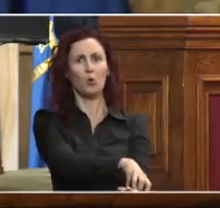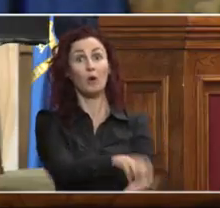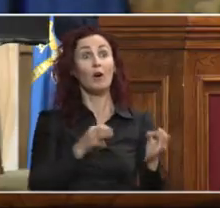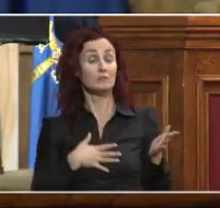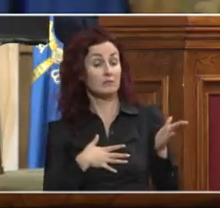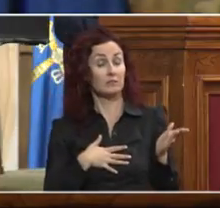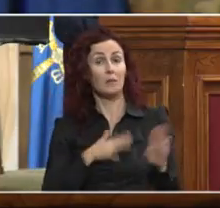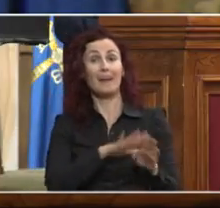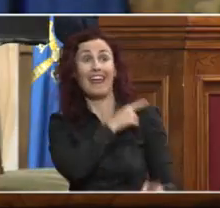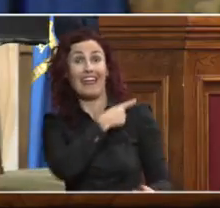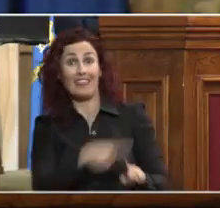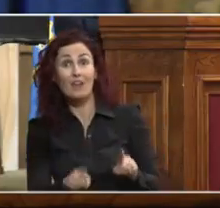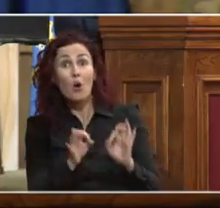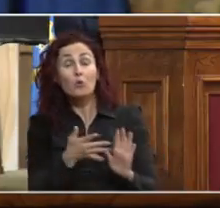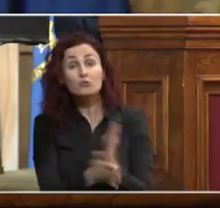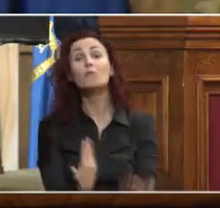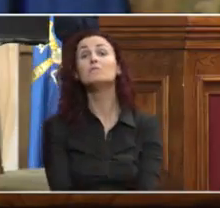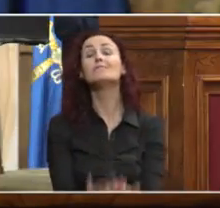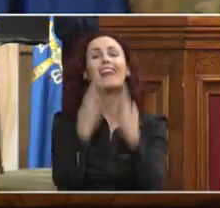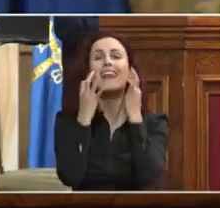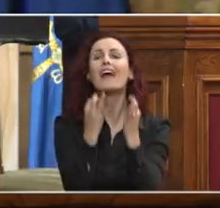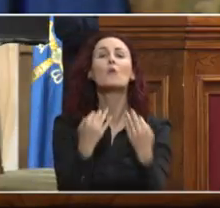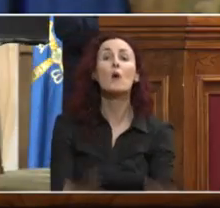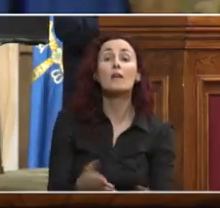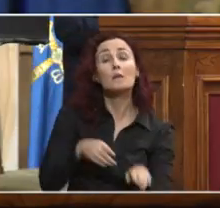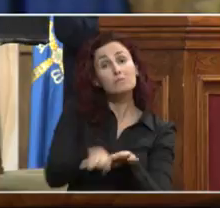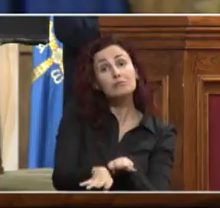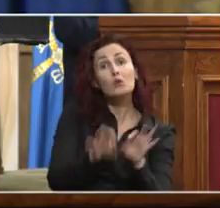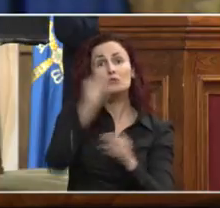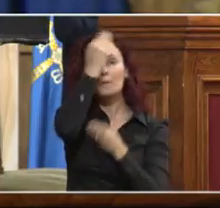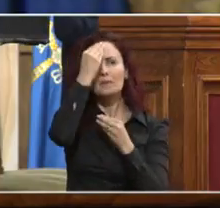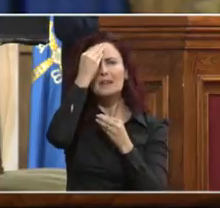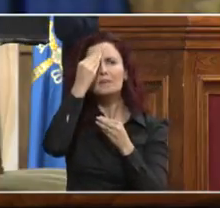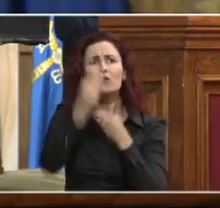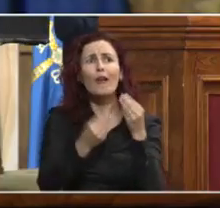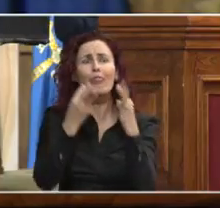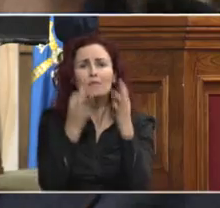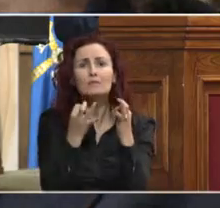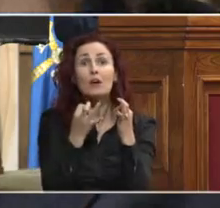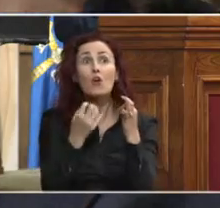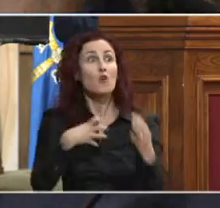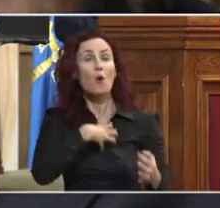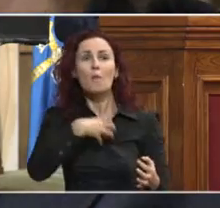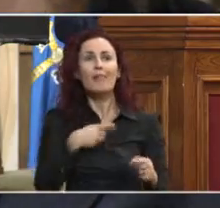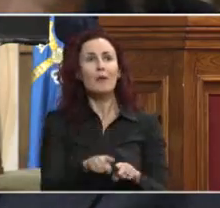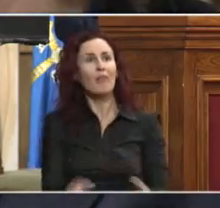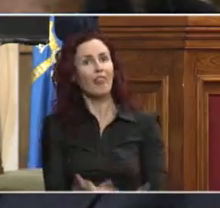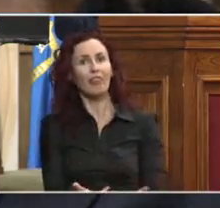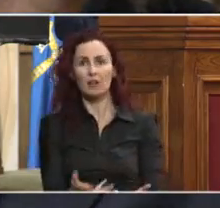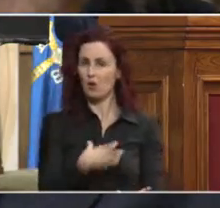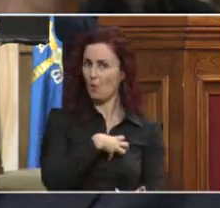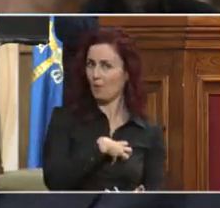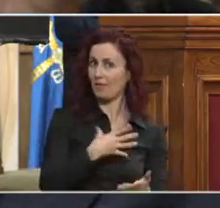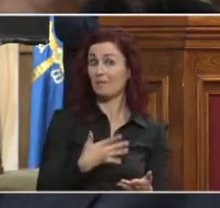donde defiende una epistemología materialista a la vez que critica el pensamiento formalista. No se debe aceptar la banalidad.